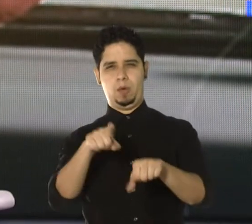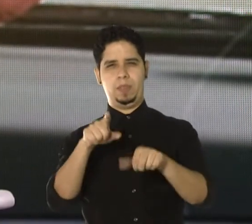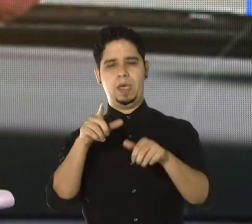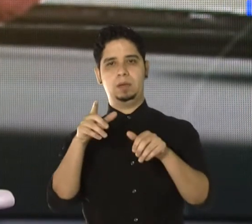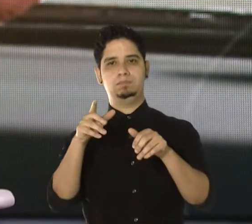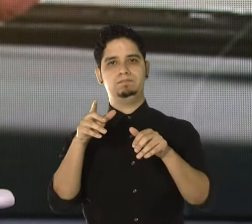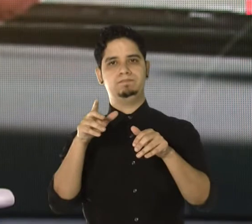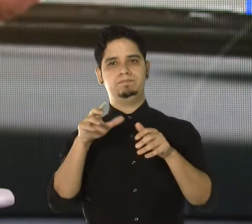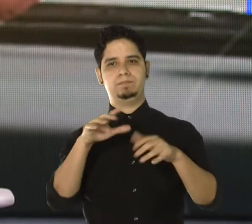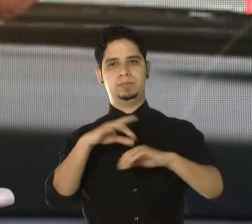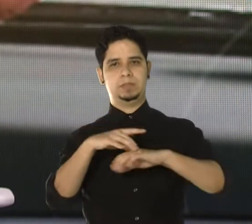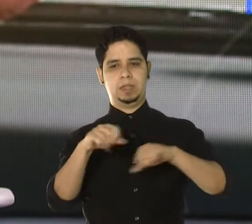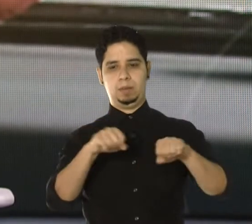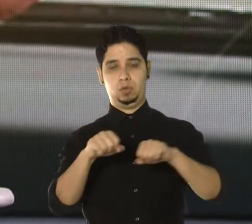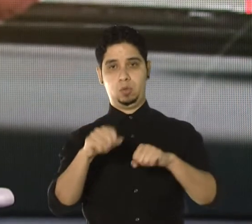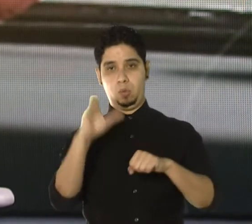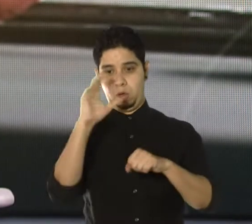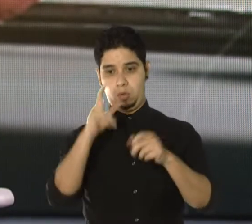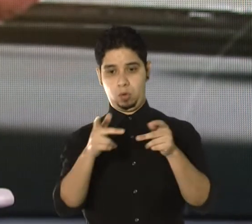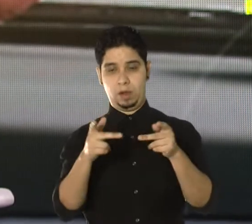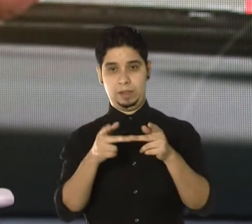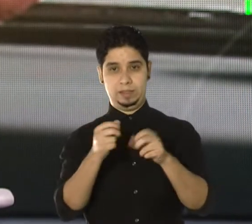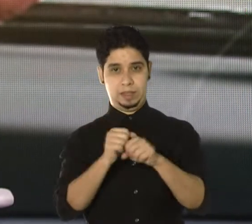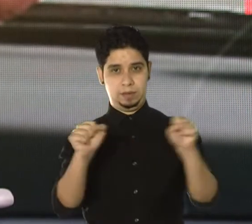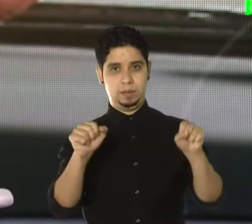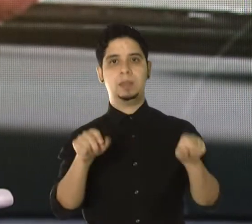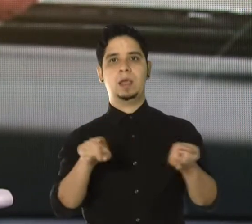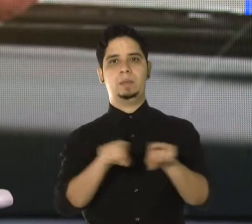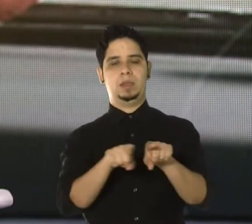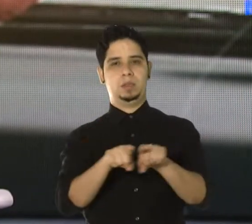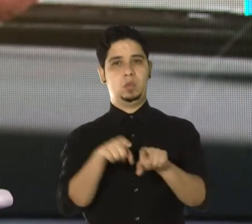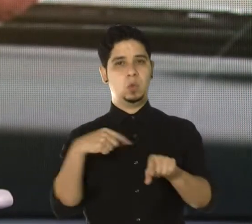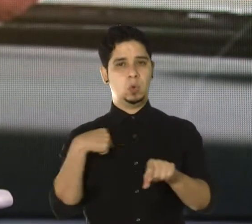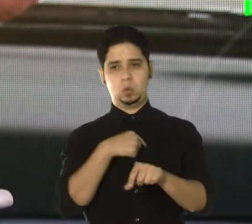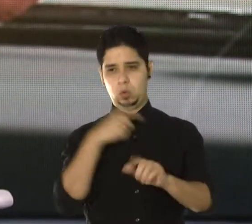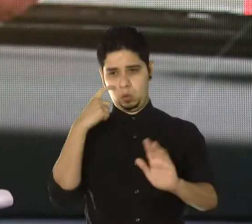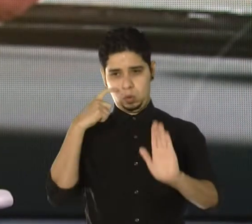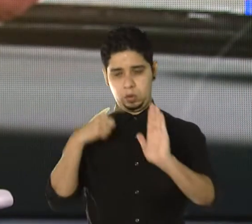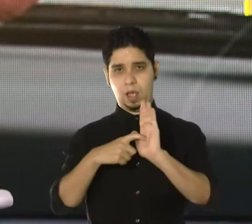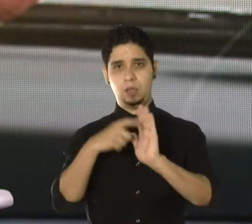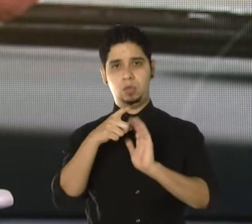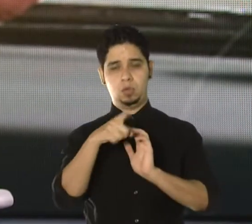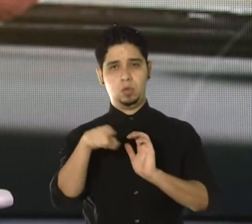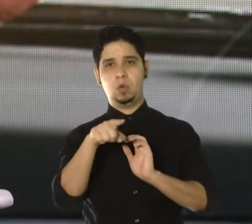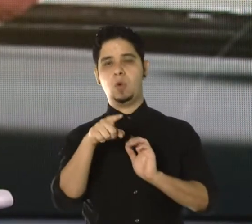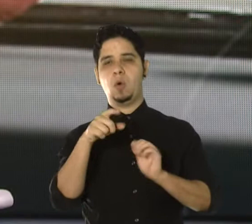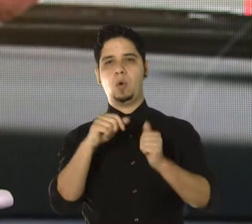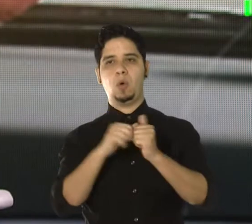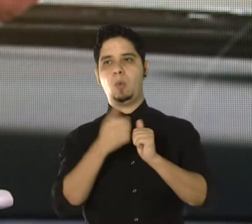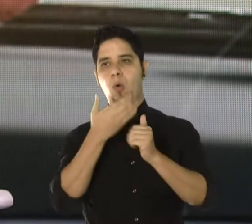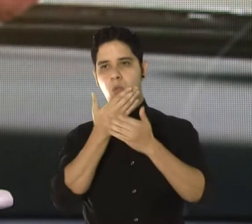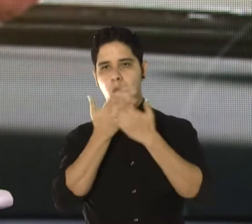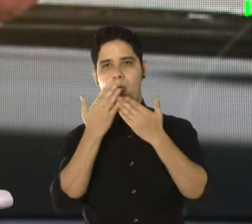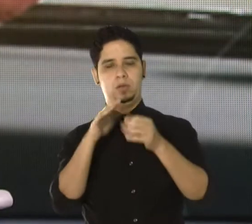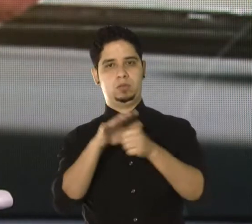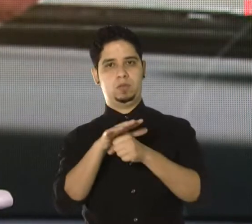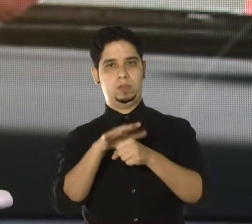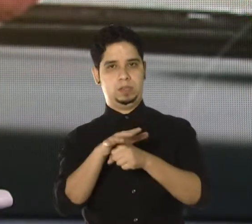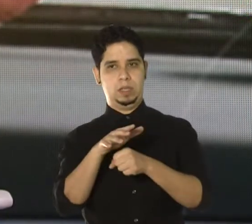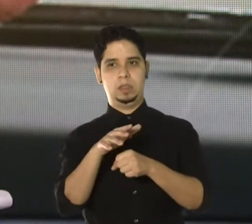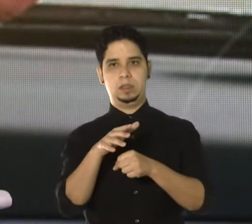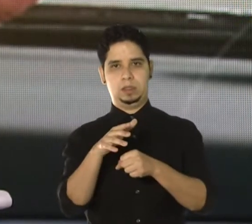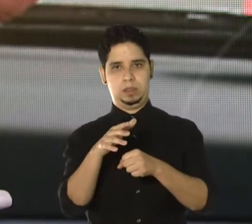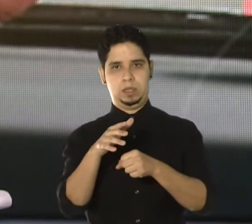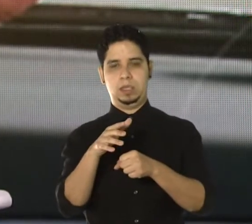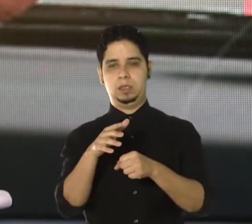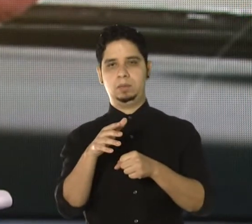viviendas dignas y seguras, pues estamos viendo cómo al haber falta de propiedades de inventario nuevo en la isla, pues